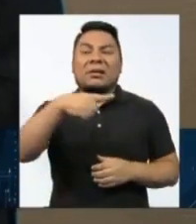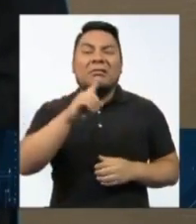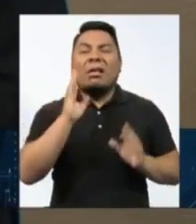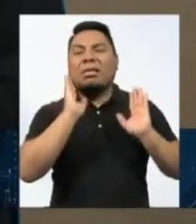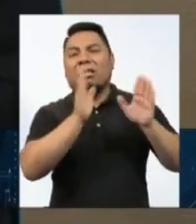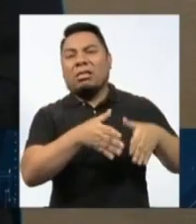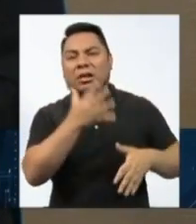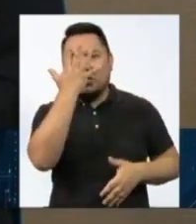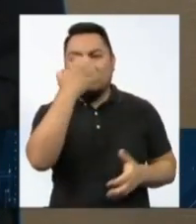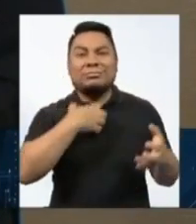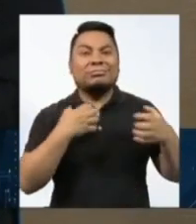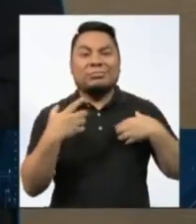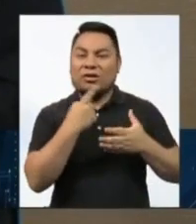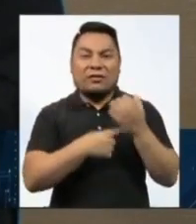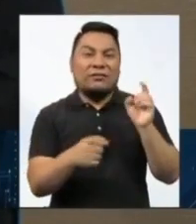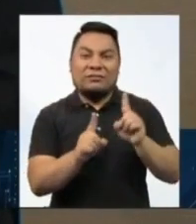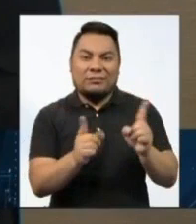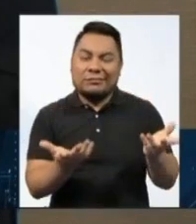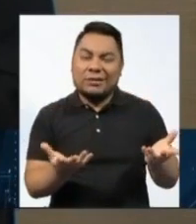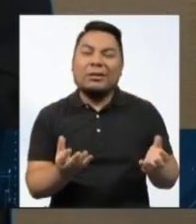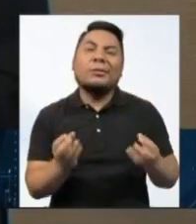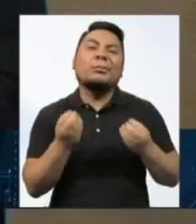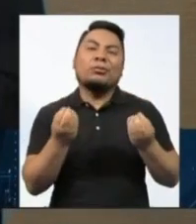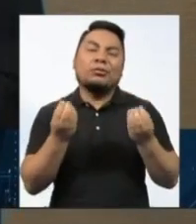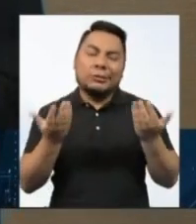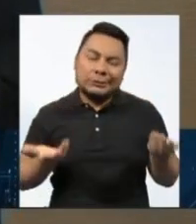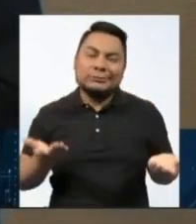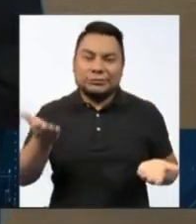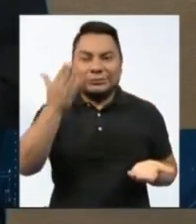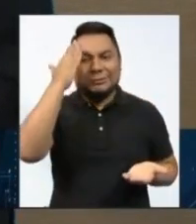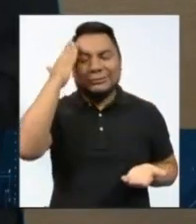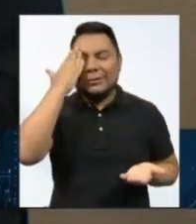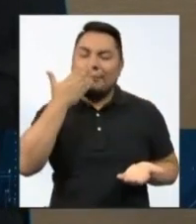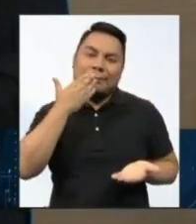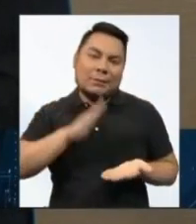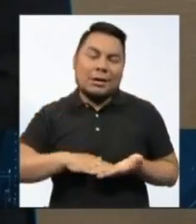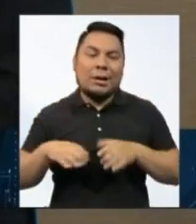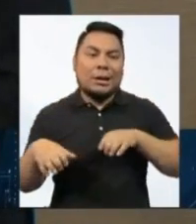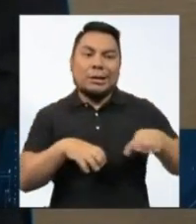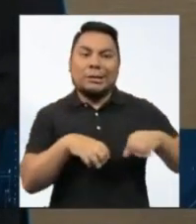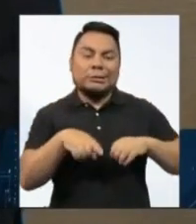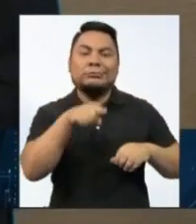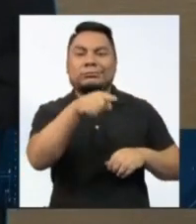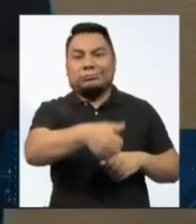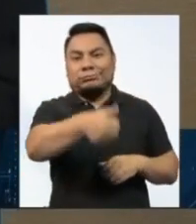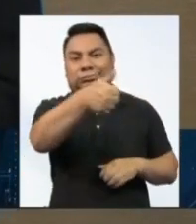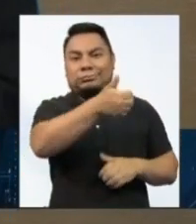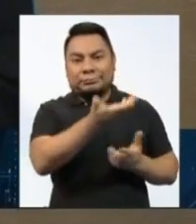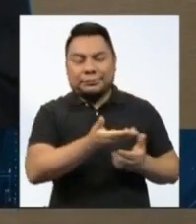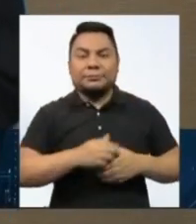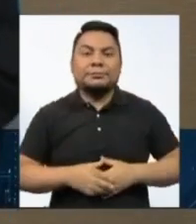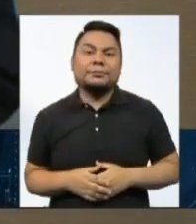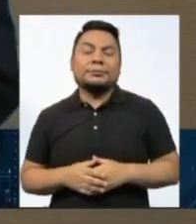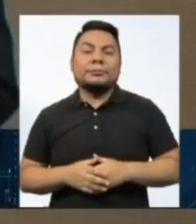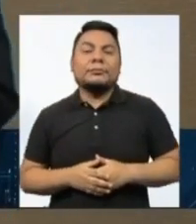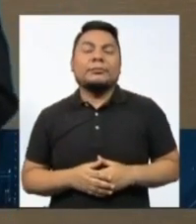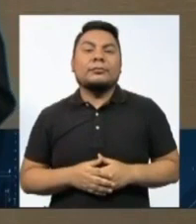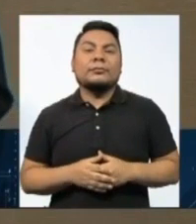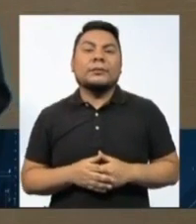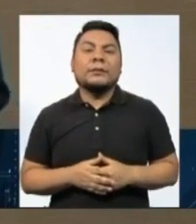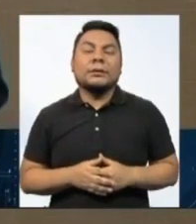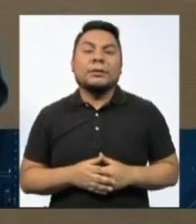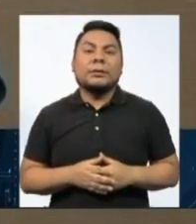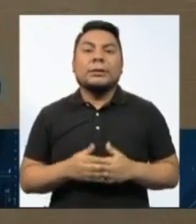hacerlo precisamente por el mal actuar de sus autoridades.